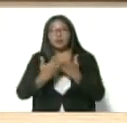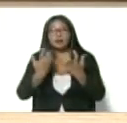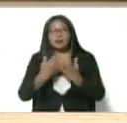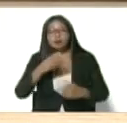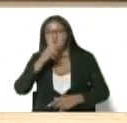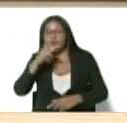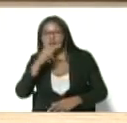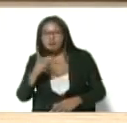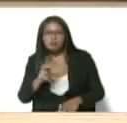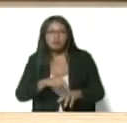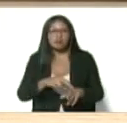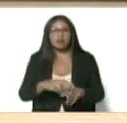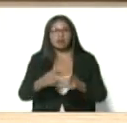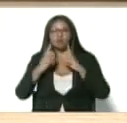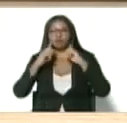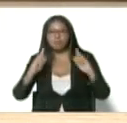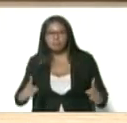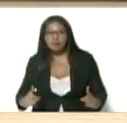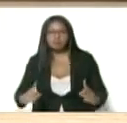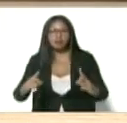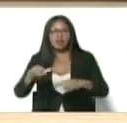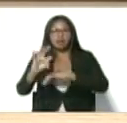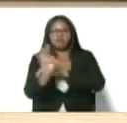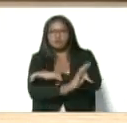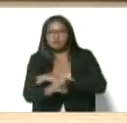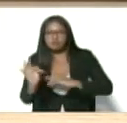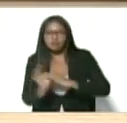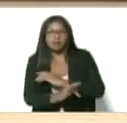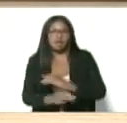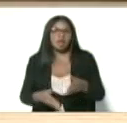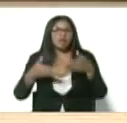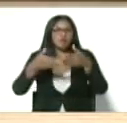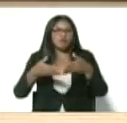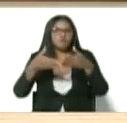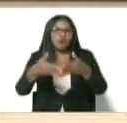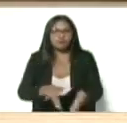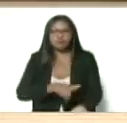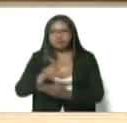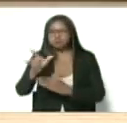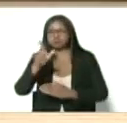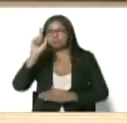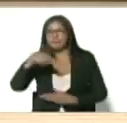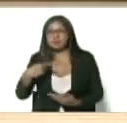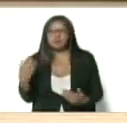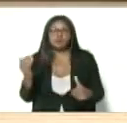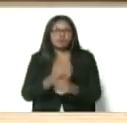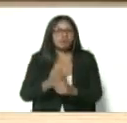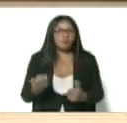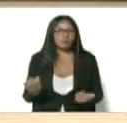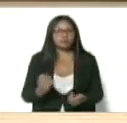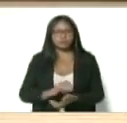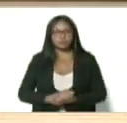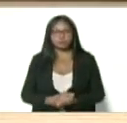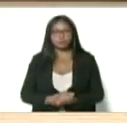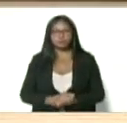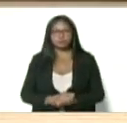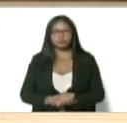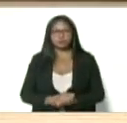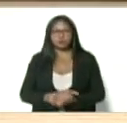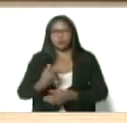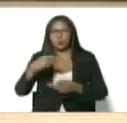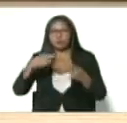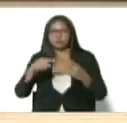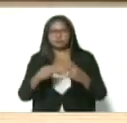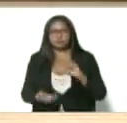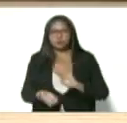autopistas en la frontera en los puertos aeropuertos otro dato importante